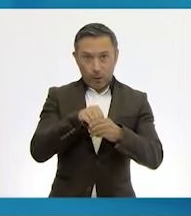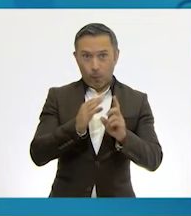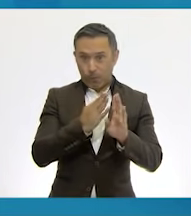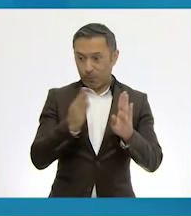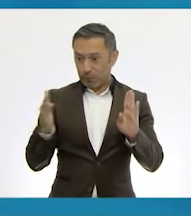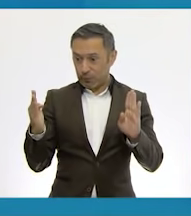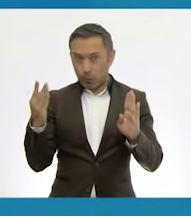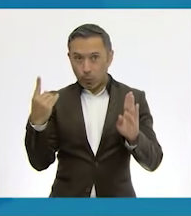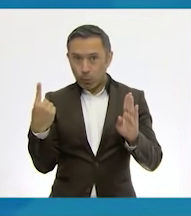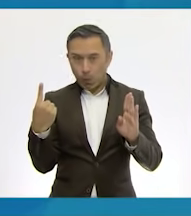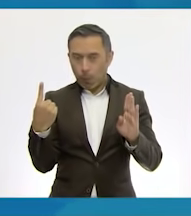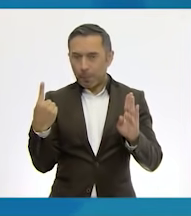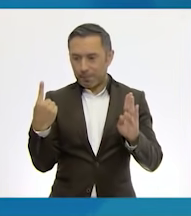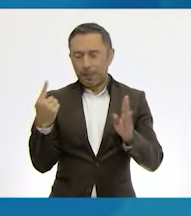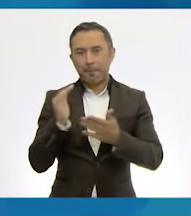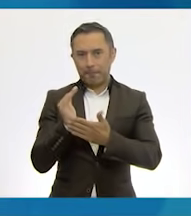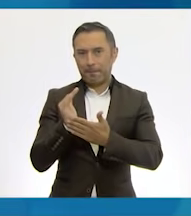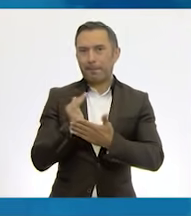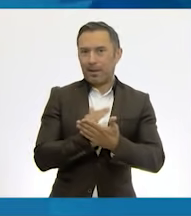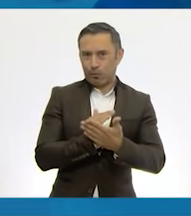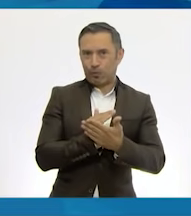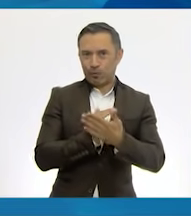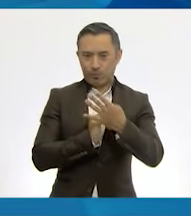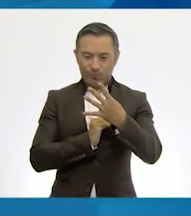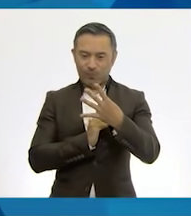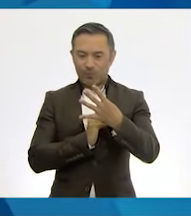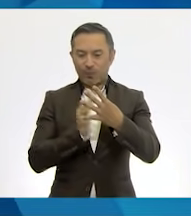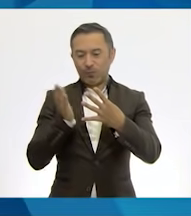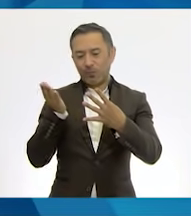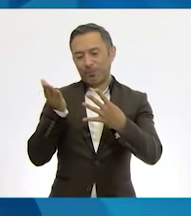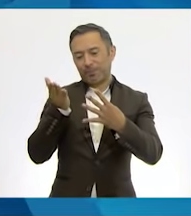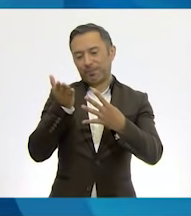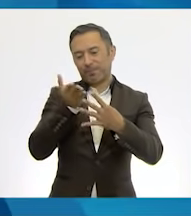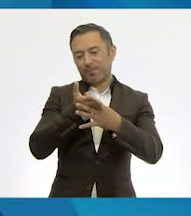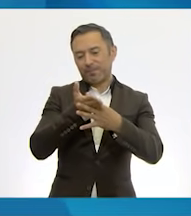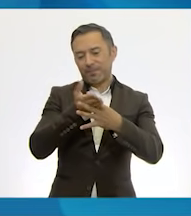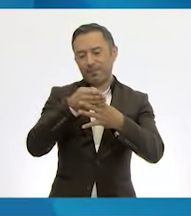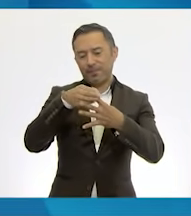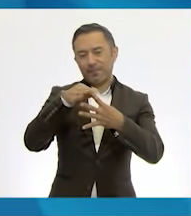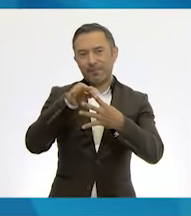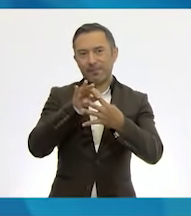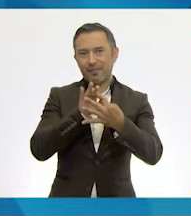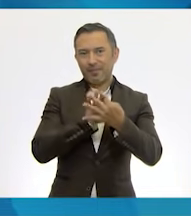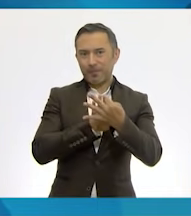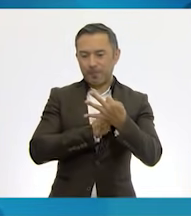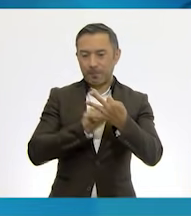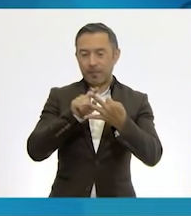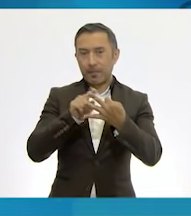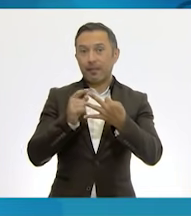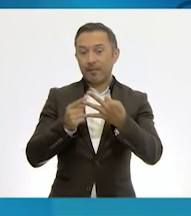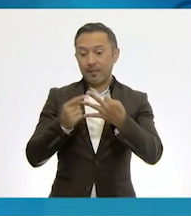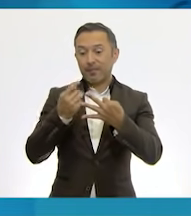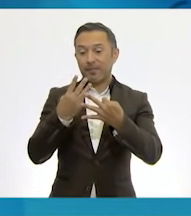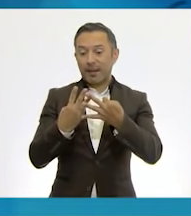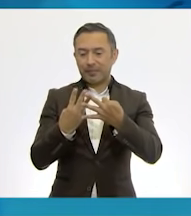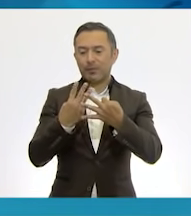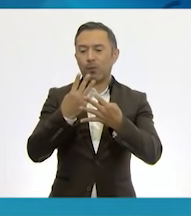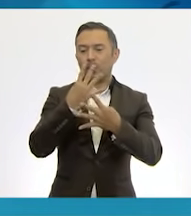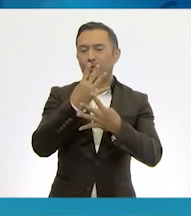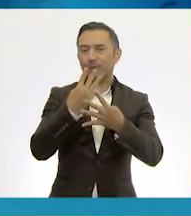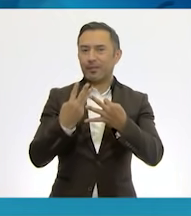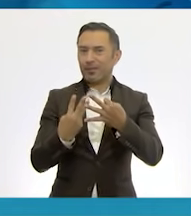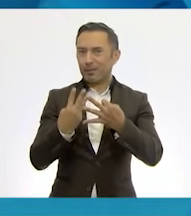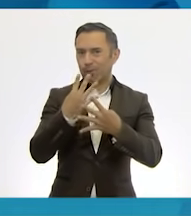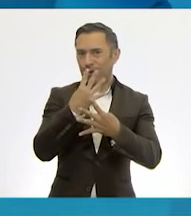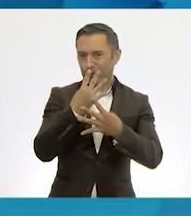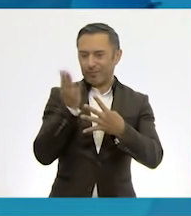uno. Así es que vamos a nuestro denominador y nos indica que está dividido en cuatro partes iguales. Vamos a colocar